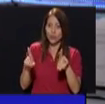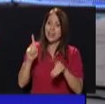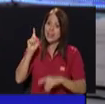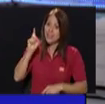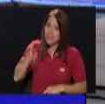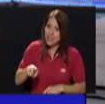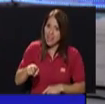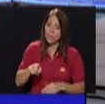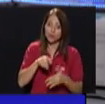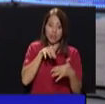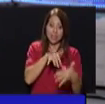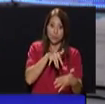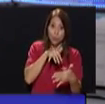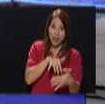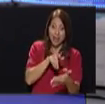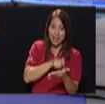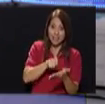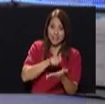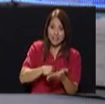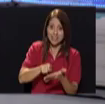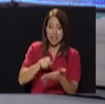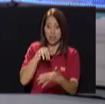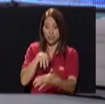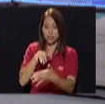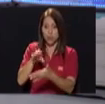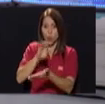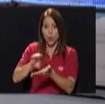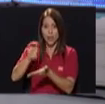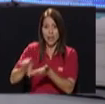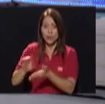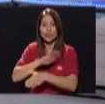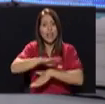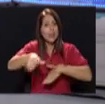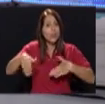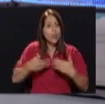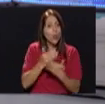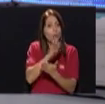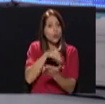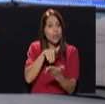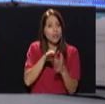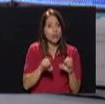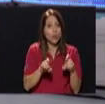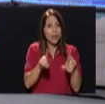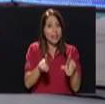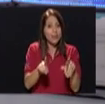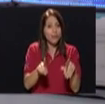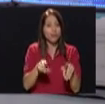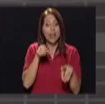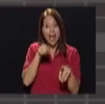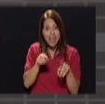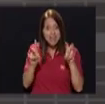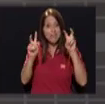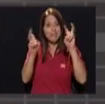Deberíamos, el ideal sería que en las escuelas y colegios y en todos los centros educativos